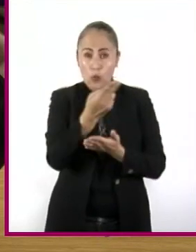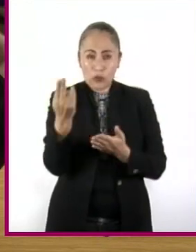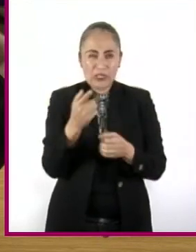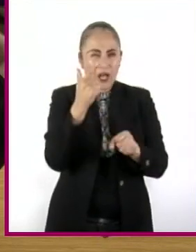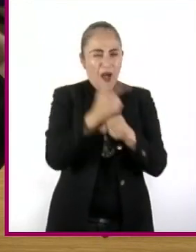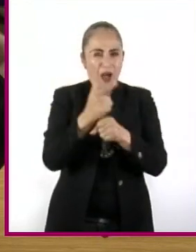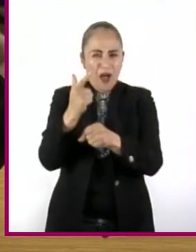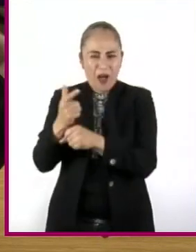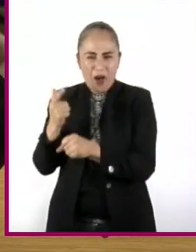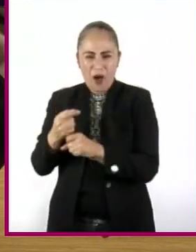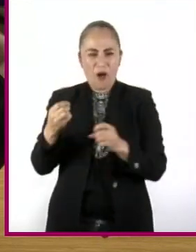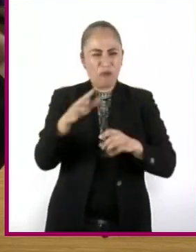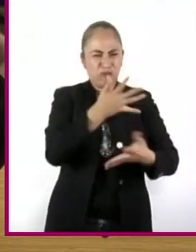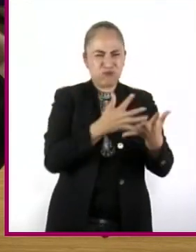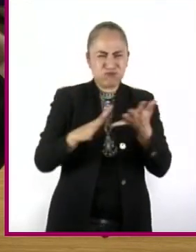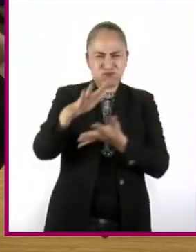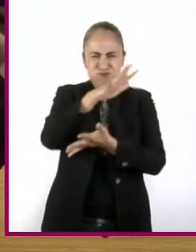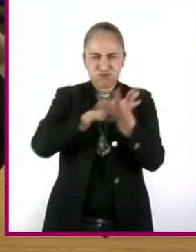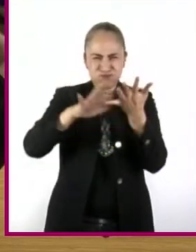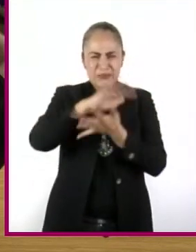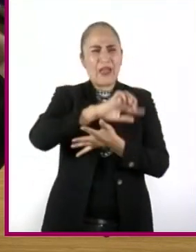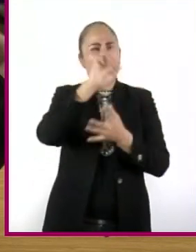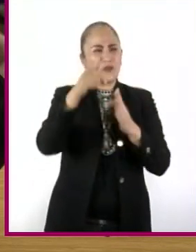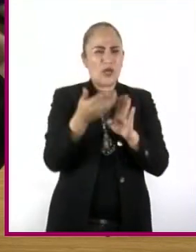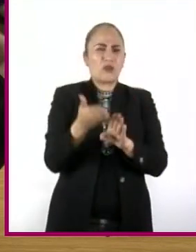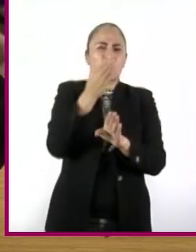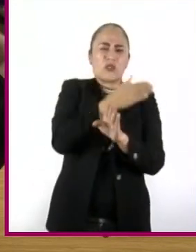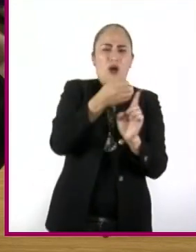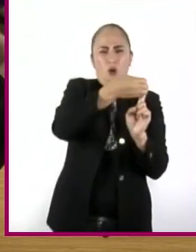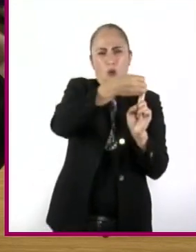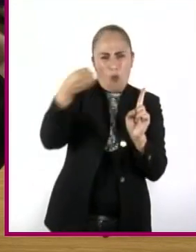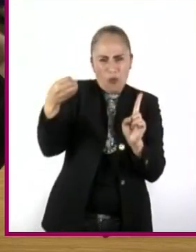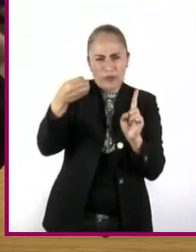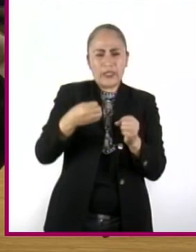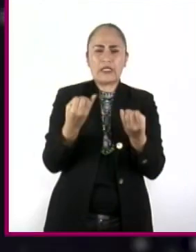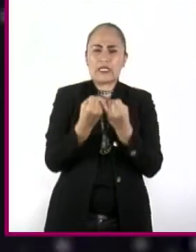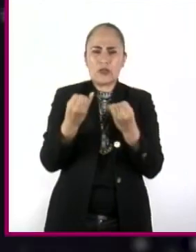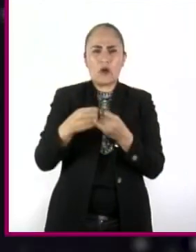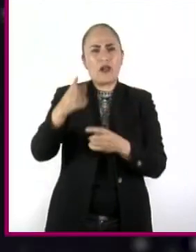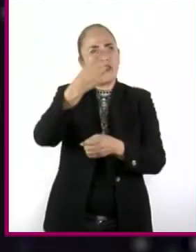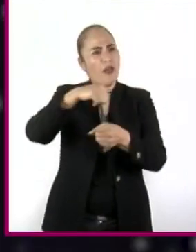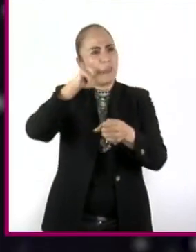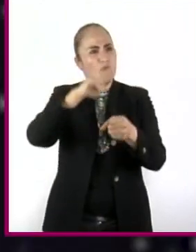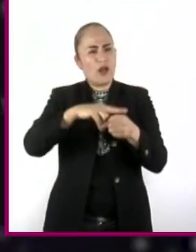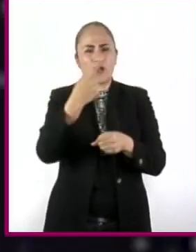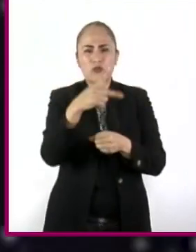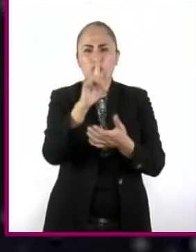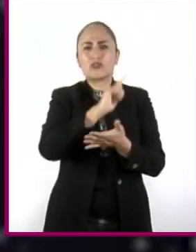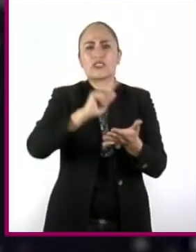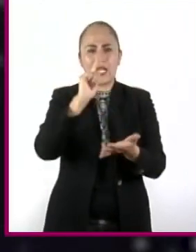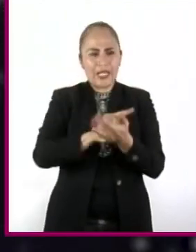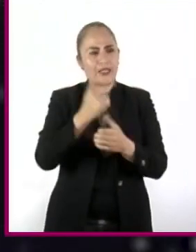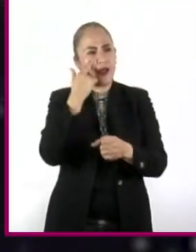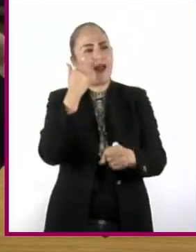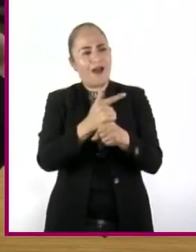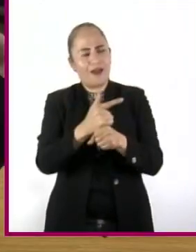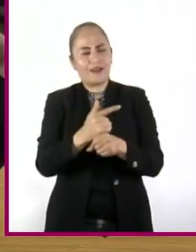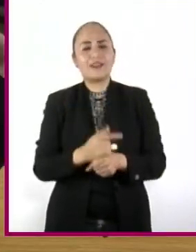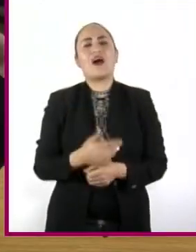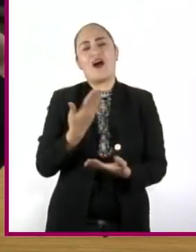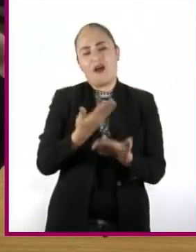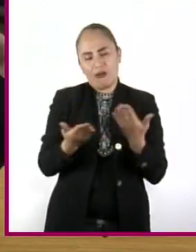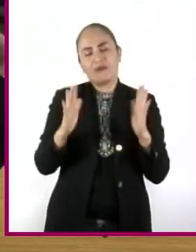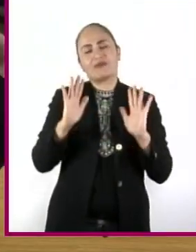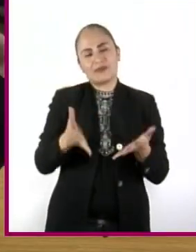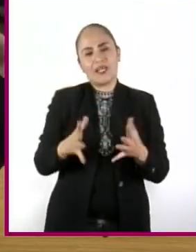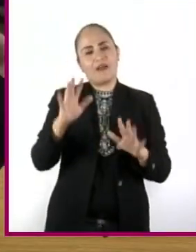el orden detrás del caos en las relaciones humanas y también en las leyes de la naturaleza. Ahora sí, ya es hora de despedirnos.